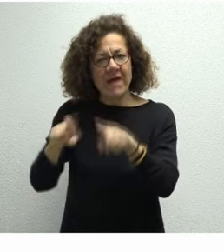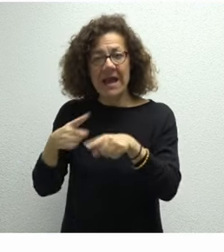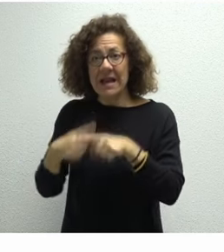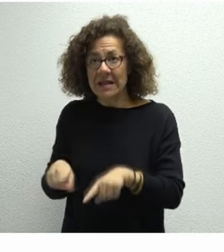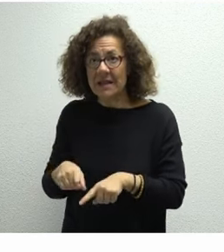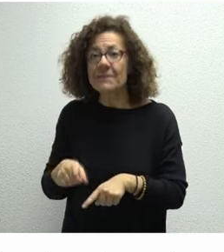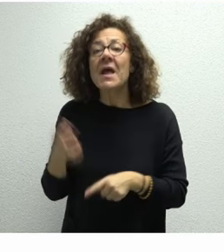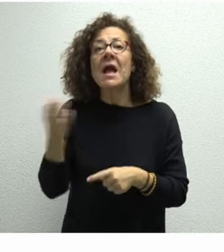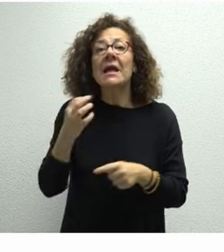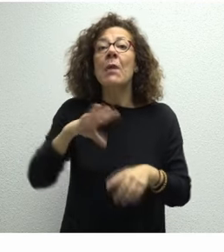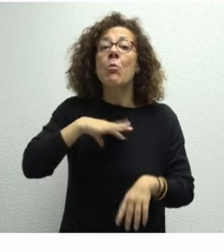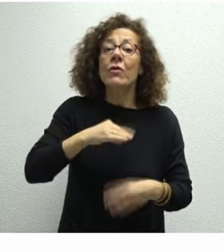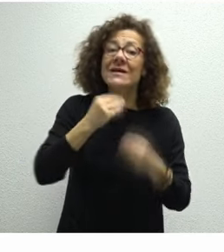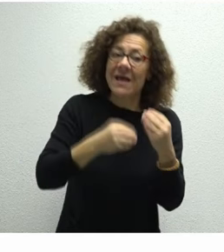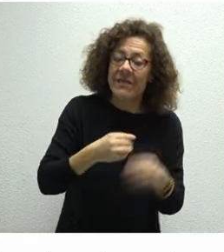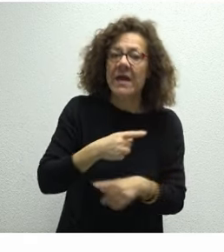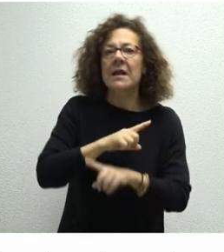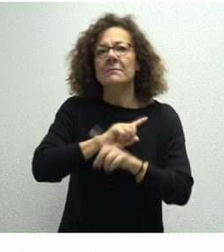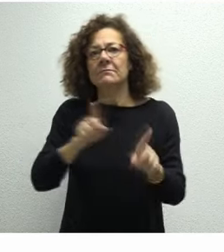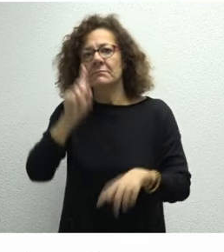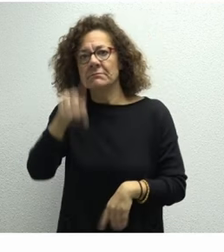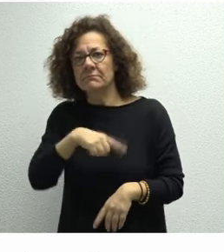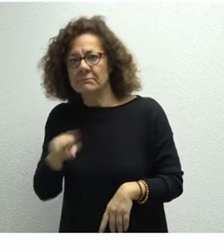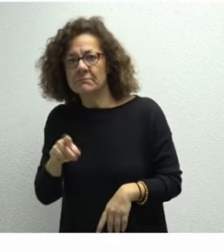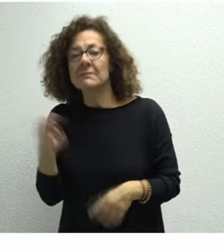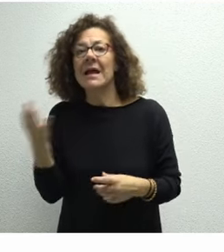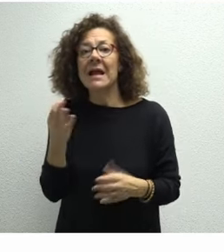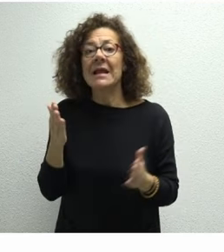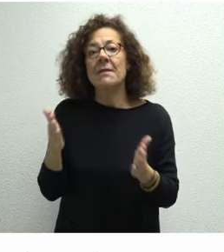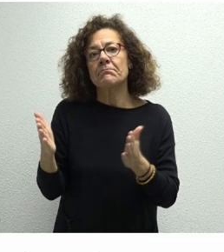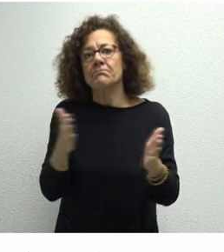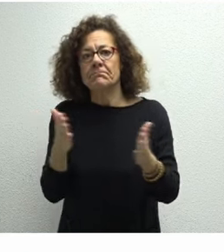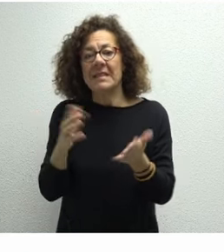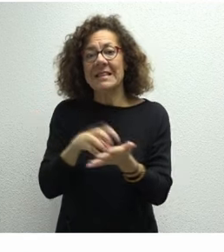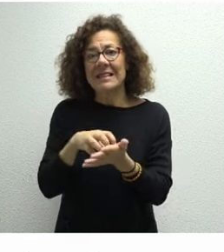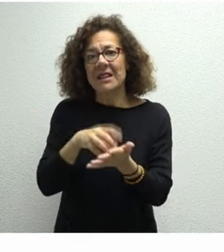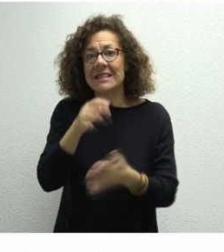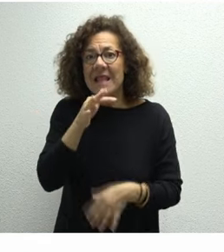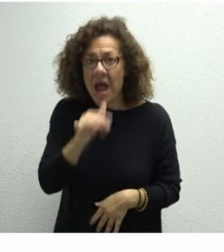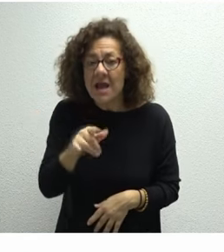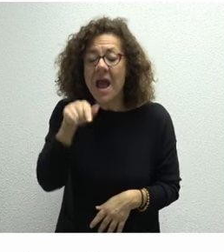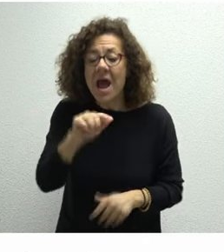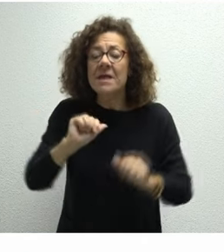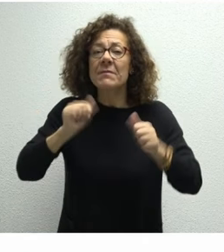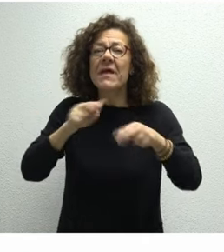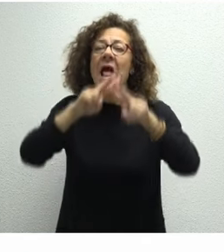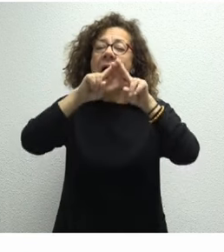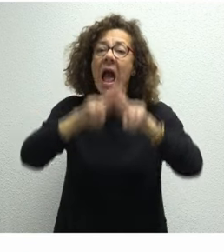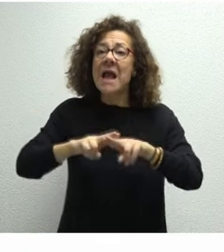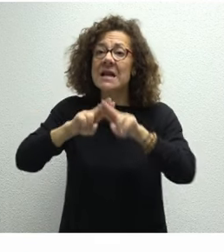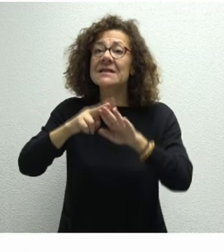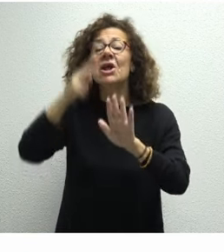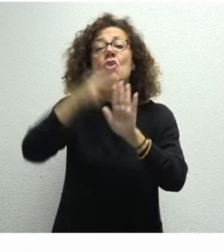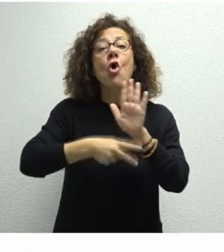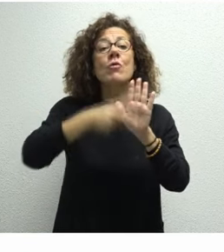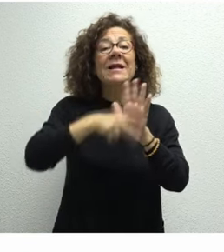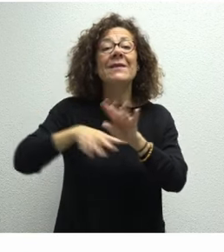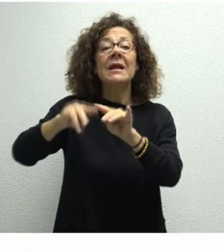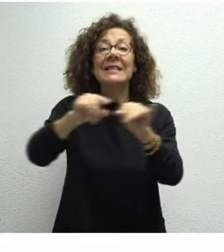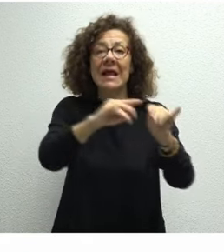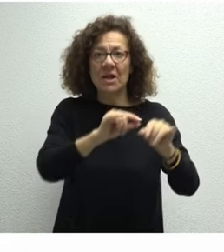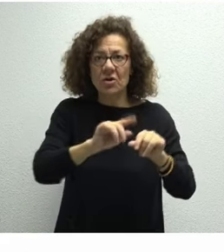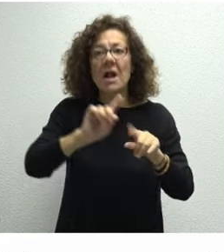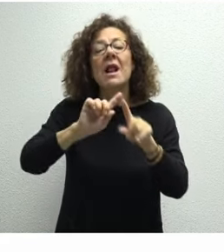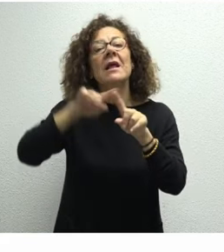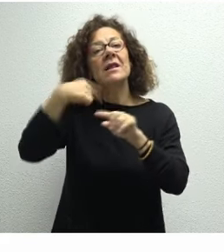os está permitido hacer y que queé no En qué márgenes os movéis Y eso nos llevó a iniciar un análisis de normativa territorial que os